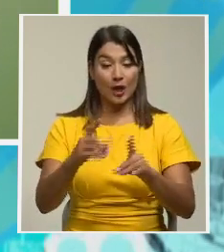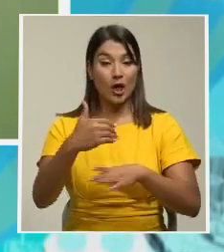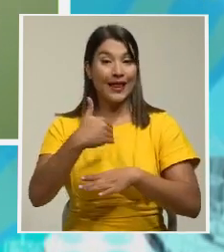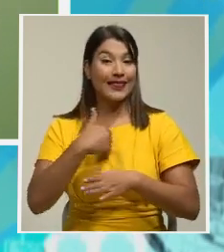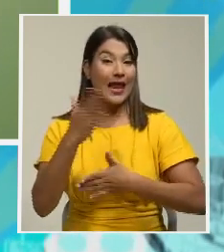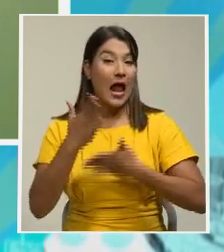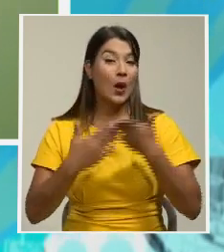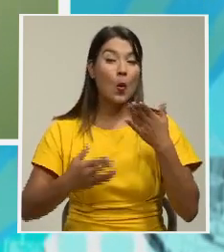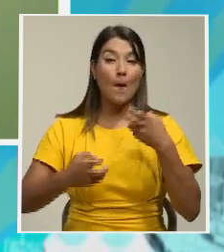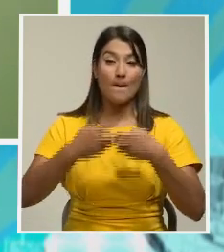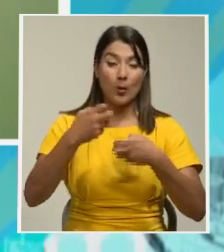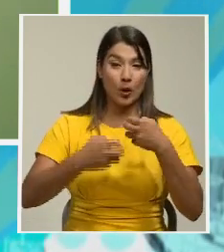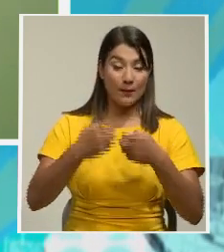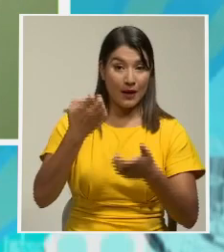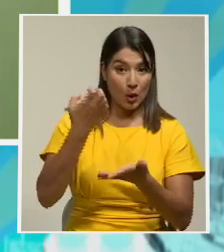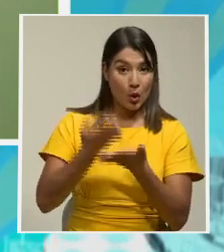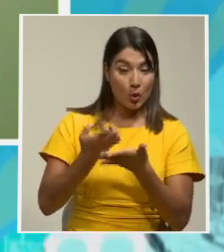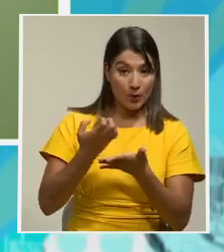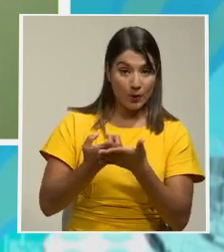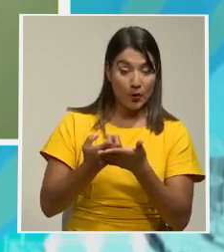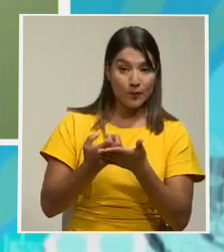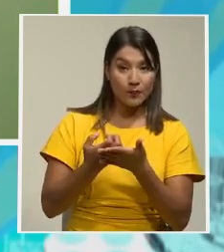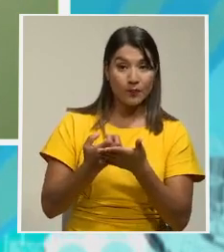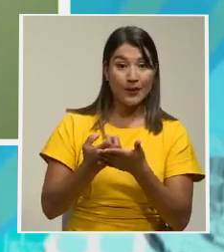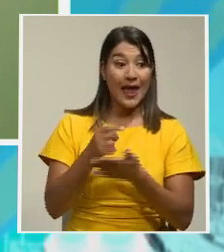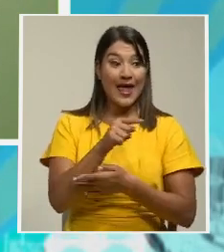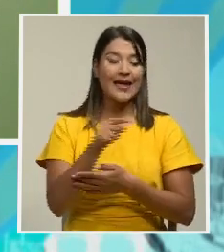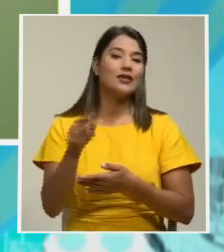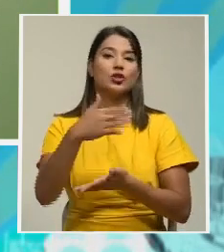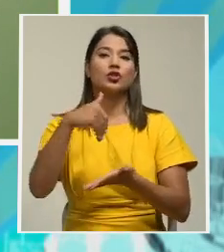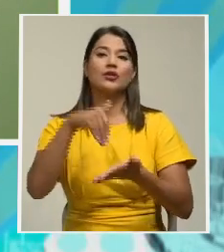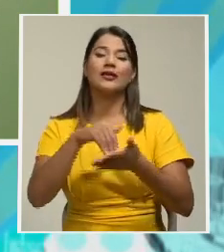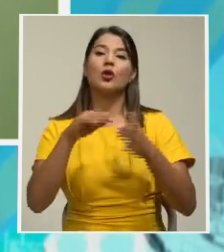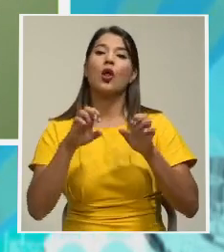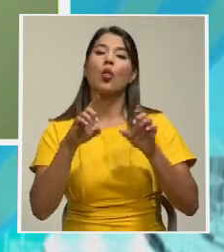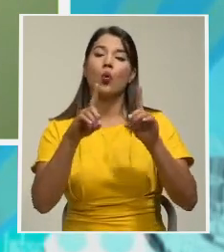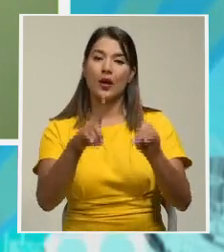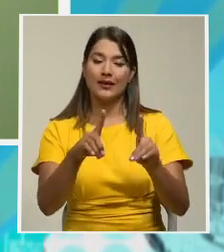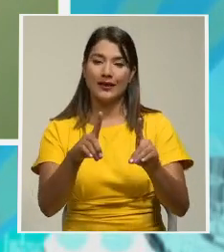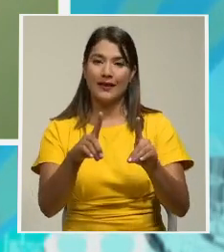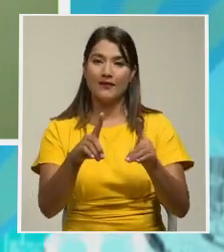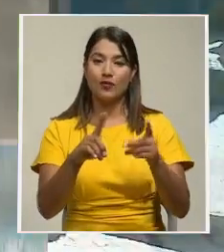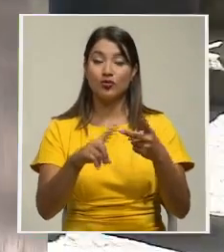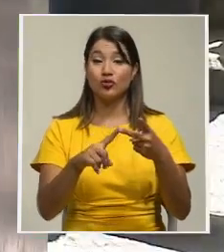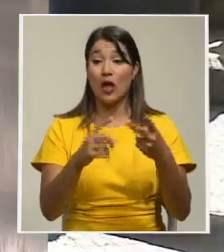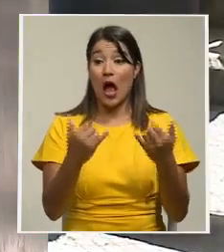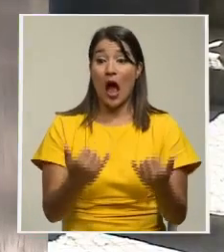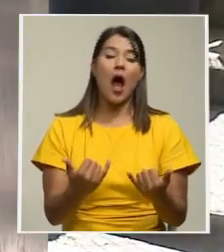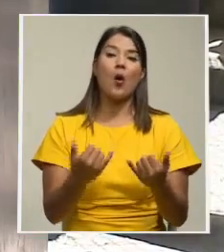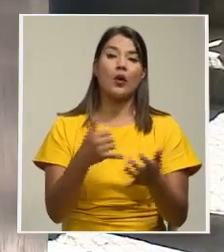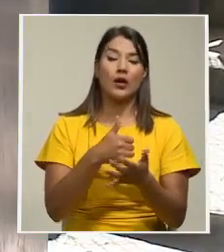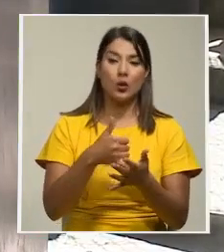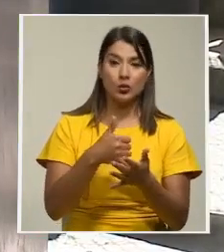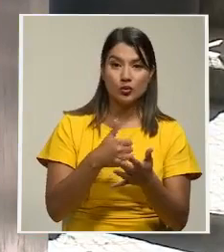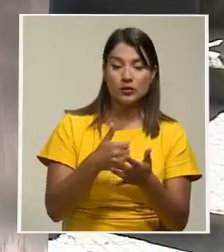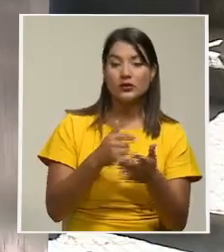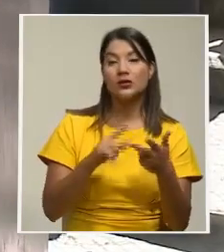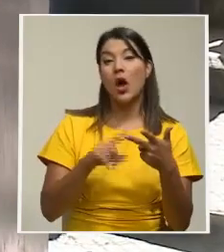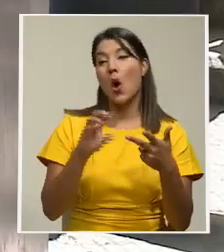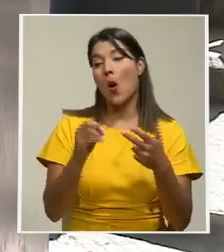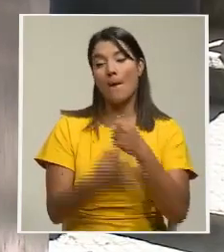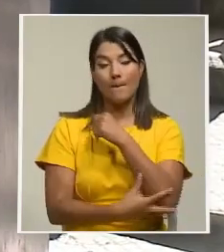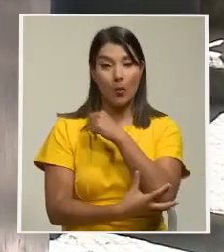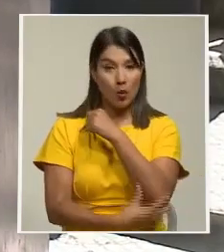tipo de problema económico, aquellos centros educativos que están en condición de vulnerabilidad o